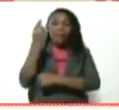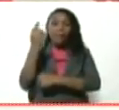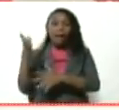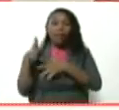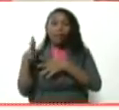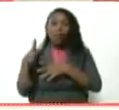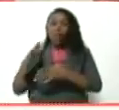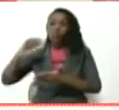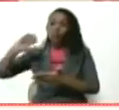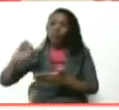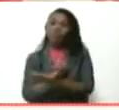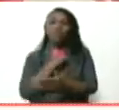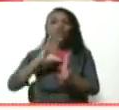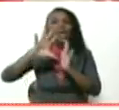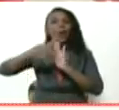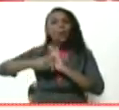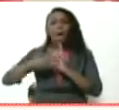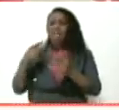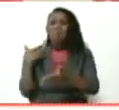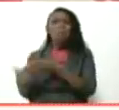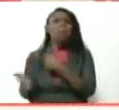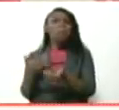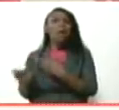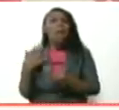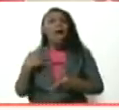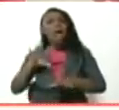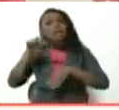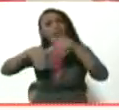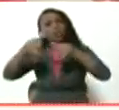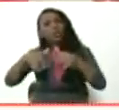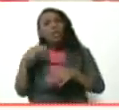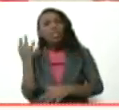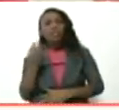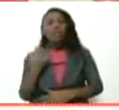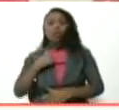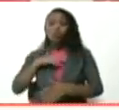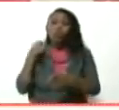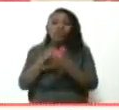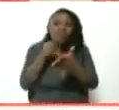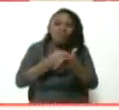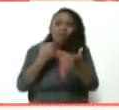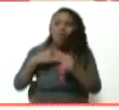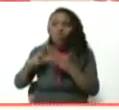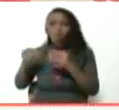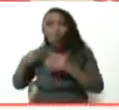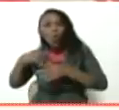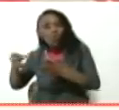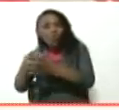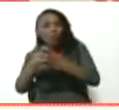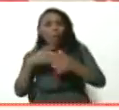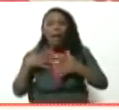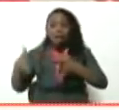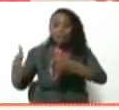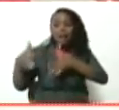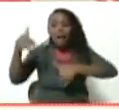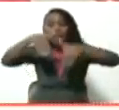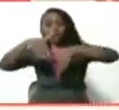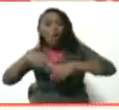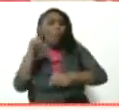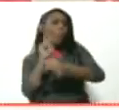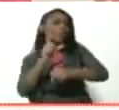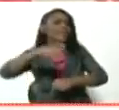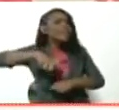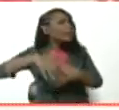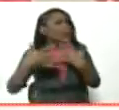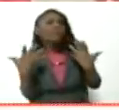las arrebataron. A ellos no les importan las elecciones, en verdad. Nosotros les hemos insistido a todos los sectores que para ganar unas elecciones lo único que se requiere